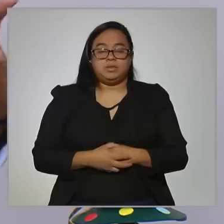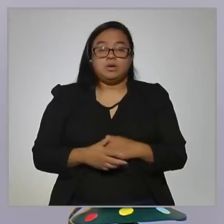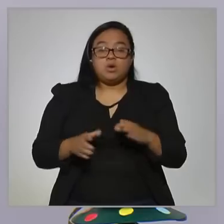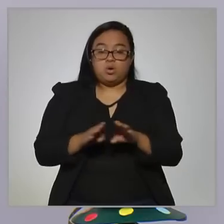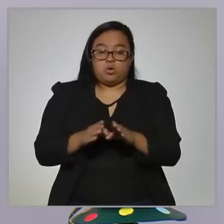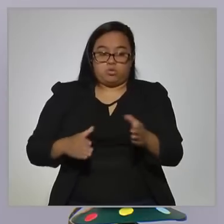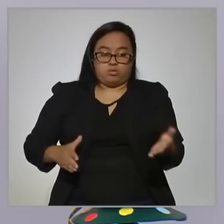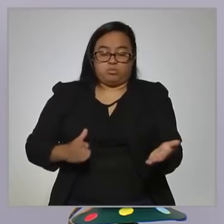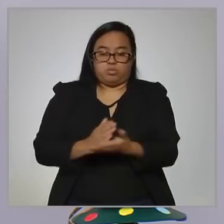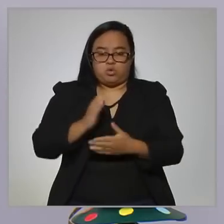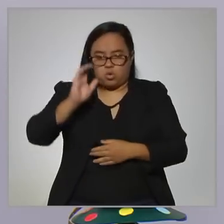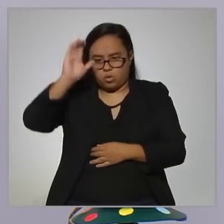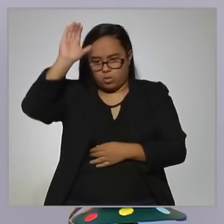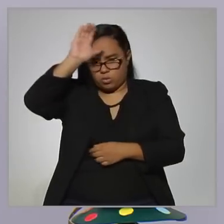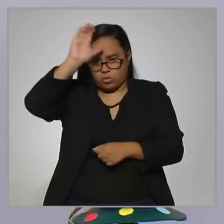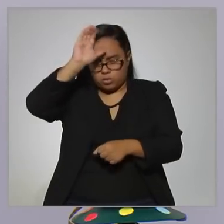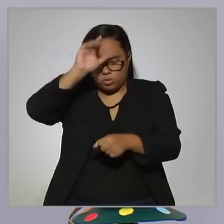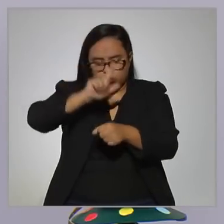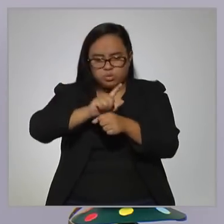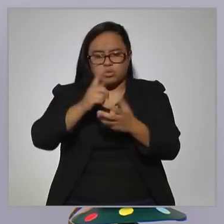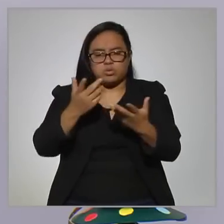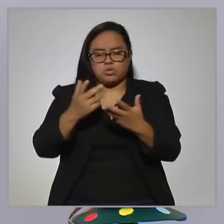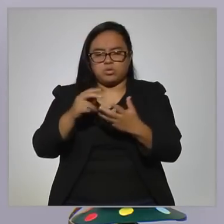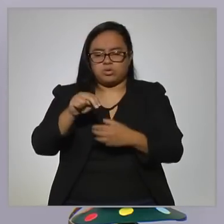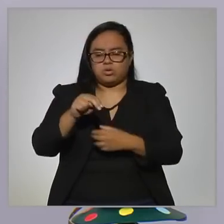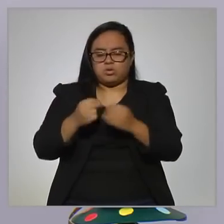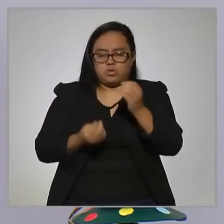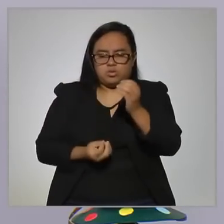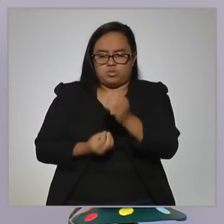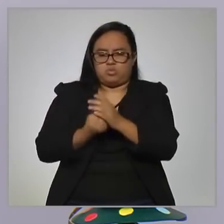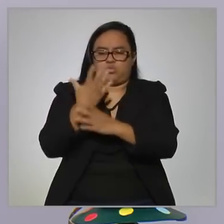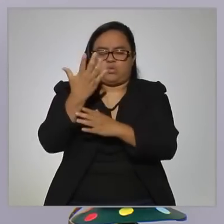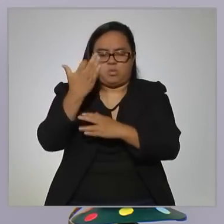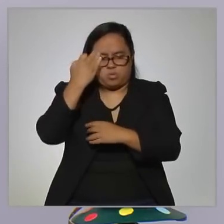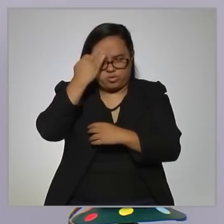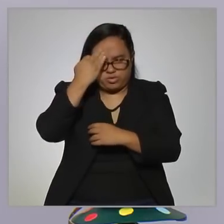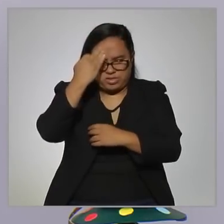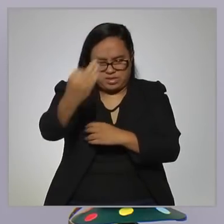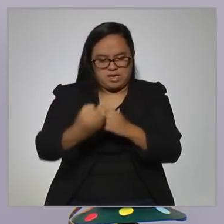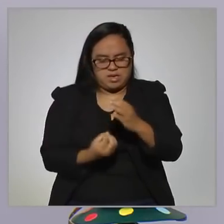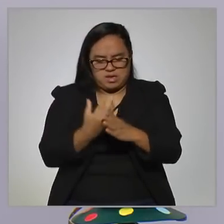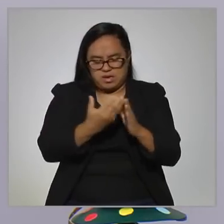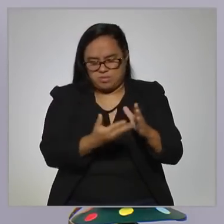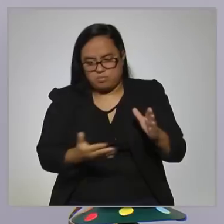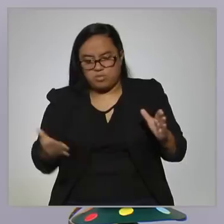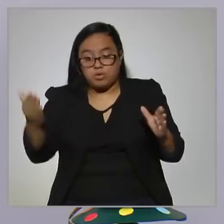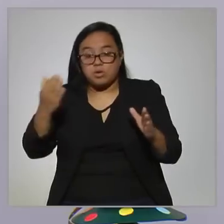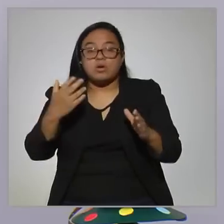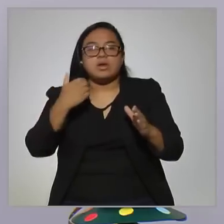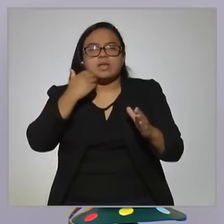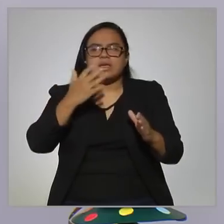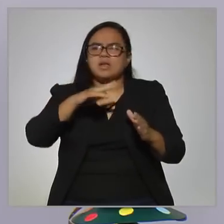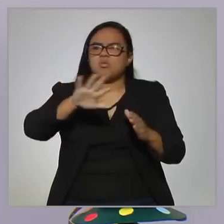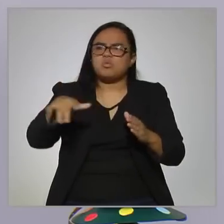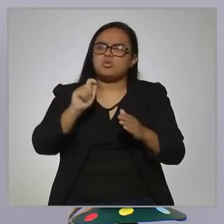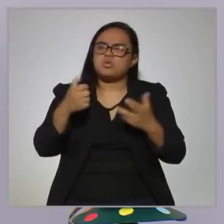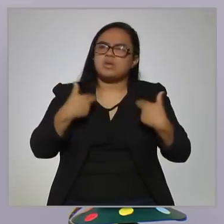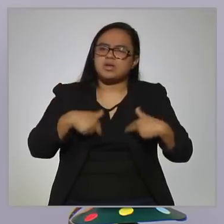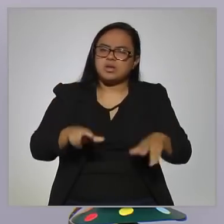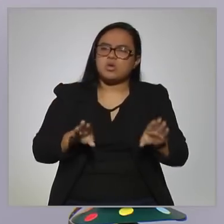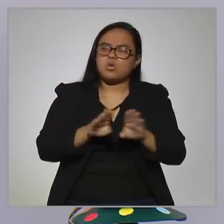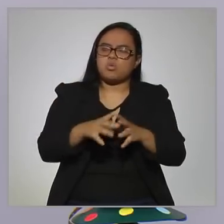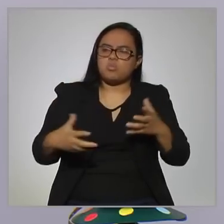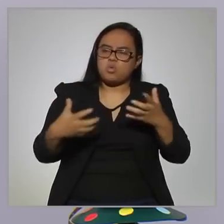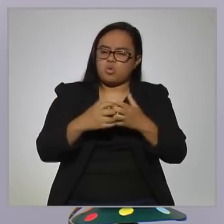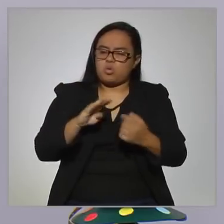irrupción que va a ser en la cultura la parte del New Age, ¿no? La parte de la nueva era, y estar buscando simbólicamente representar la